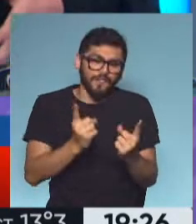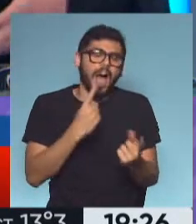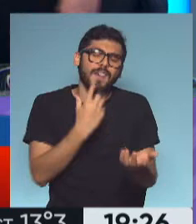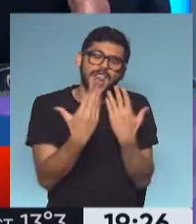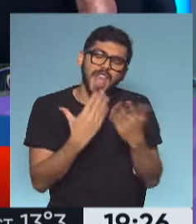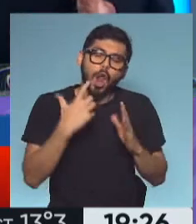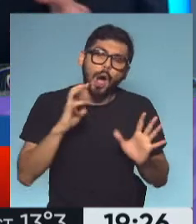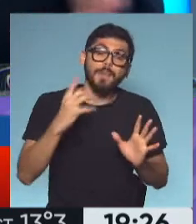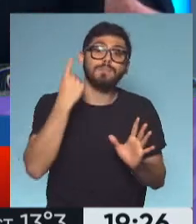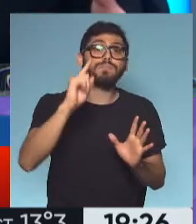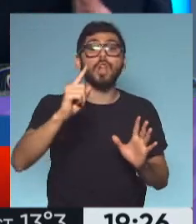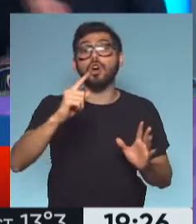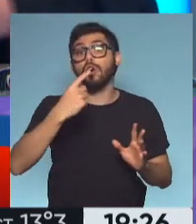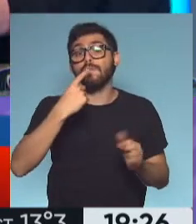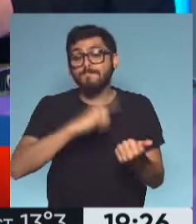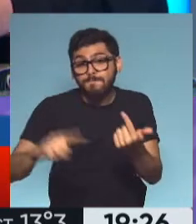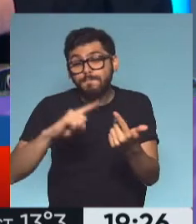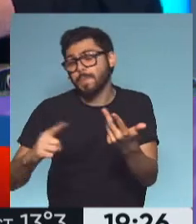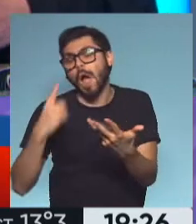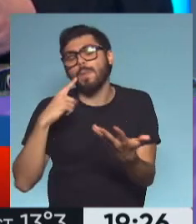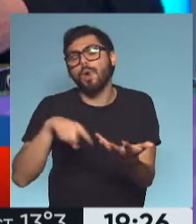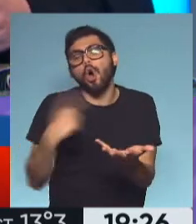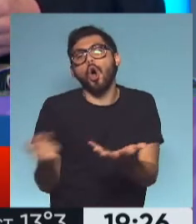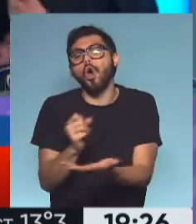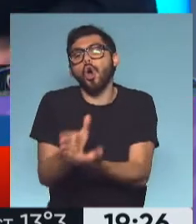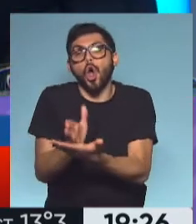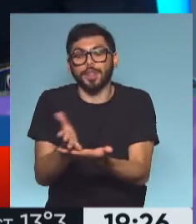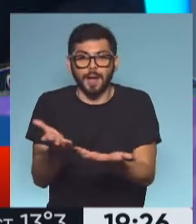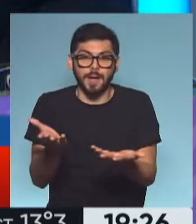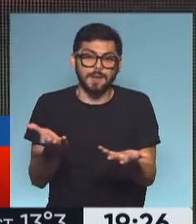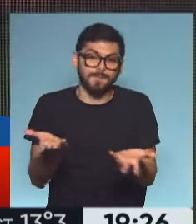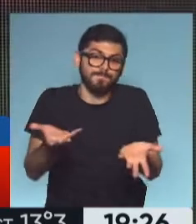diálogo, pero tal vez eventualmente surjan algunas otras medidas que vayan un poquito más